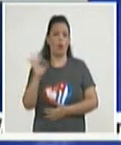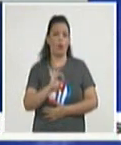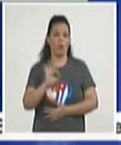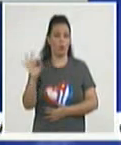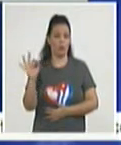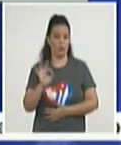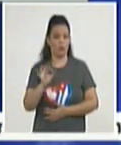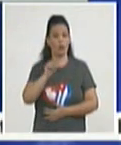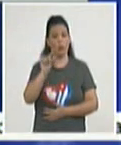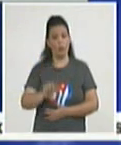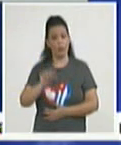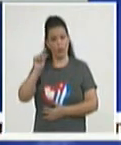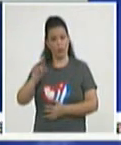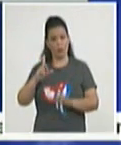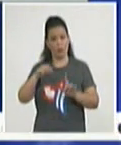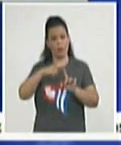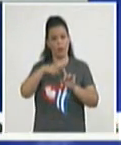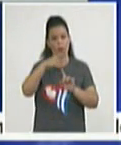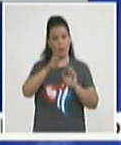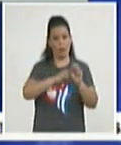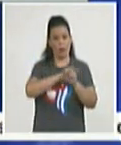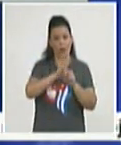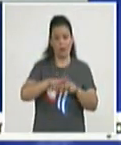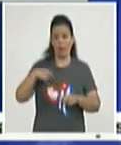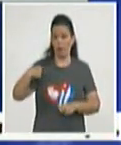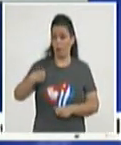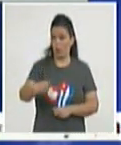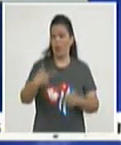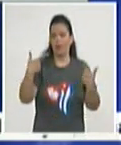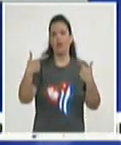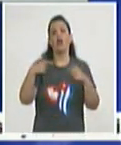COVID diariamente sea de